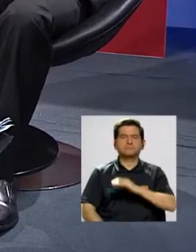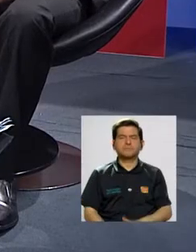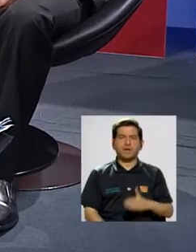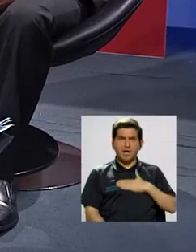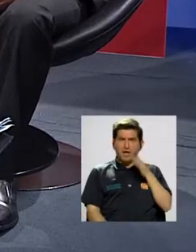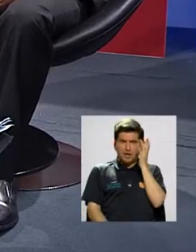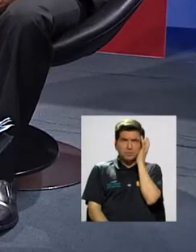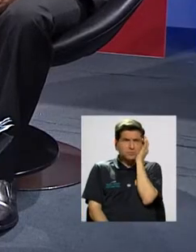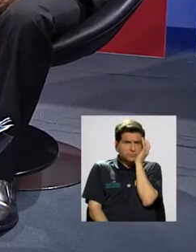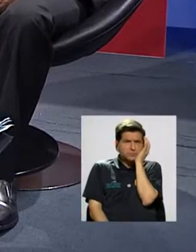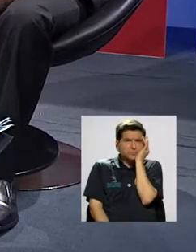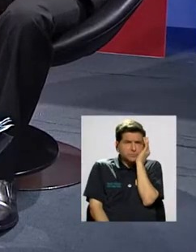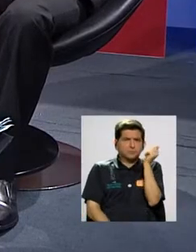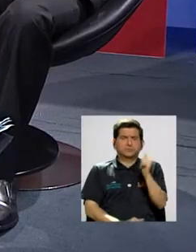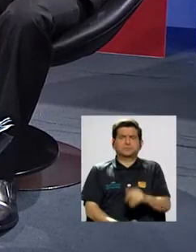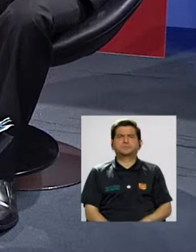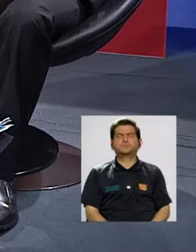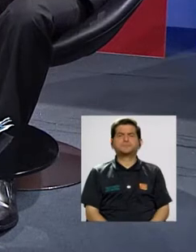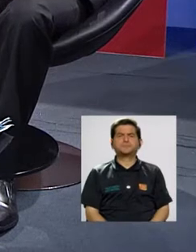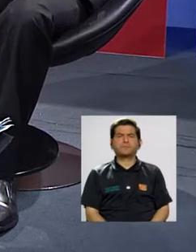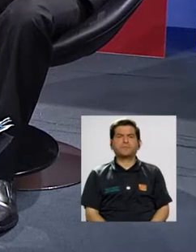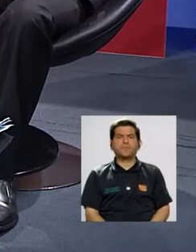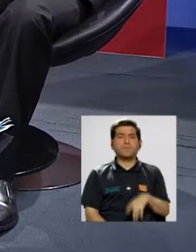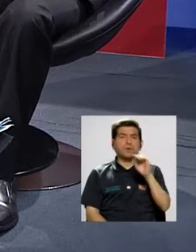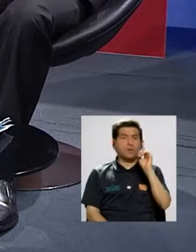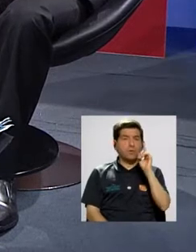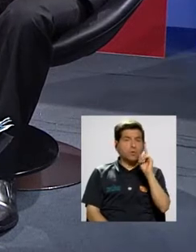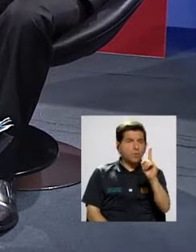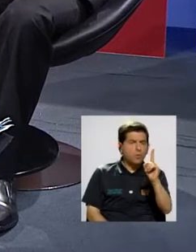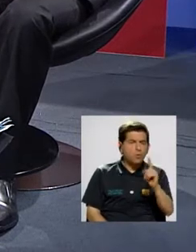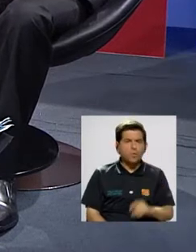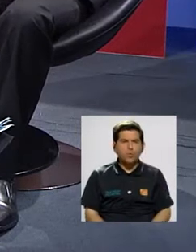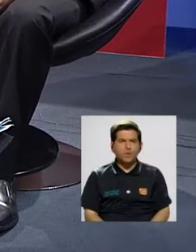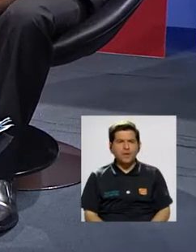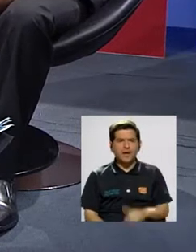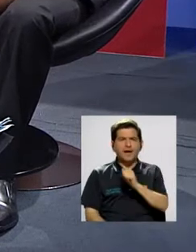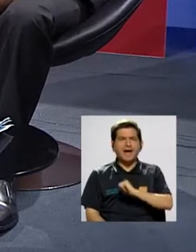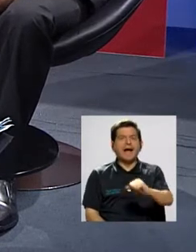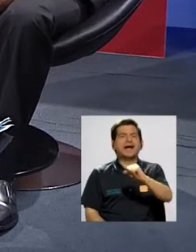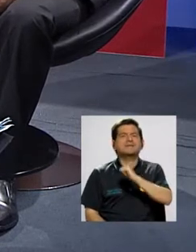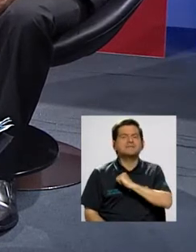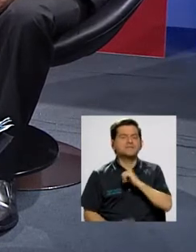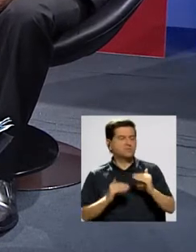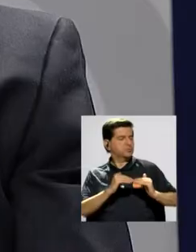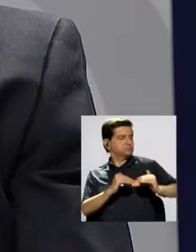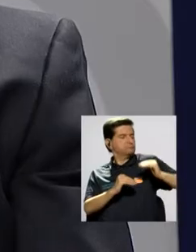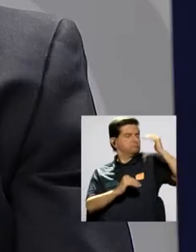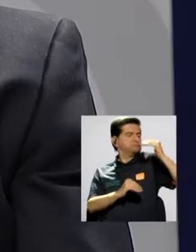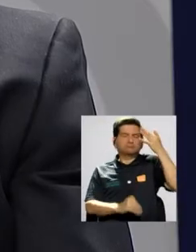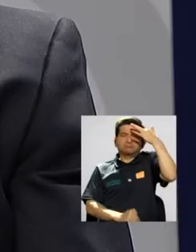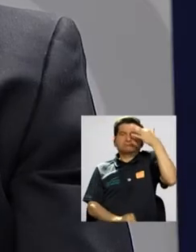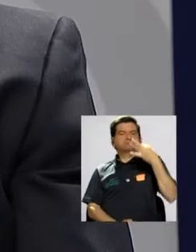por ejemplo, el que un espíritu o una actitud de superioridad,